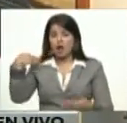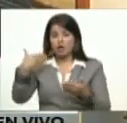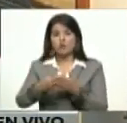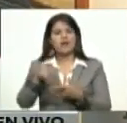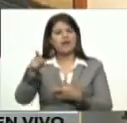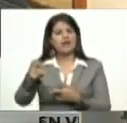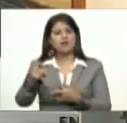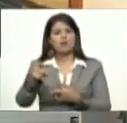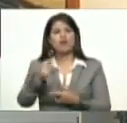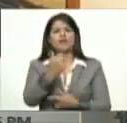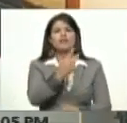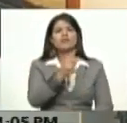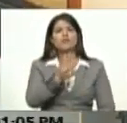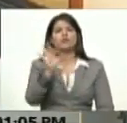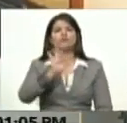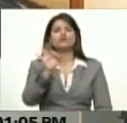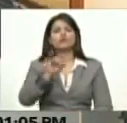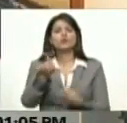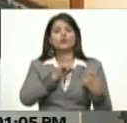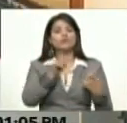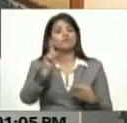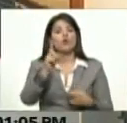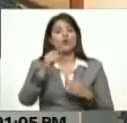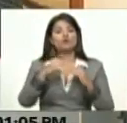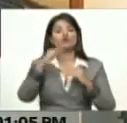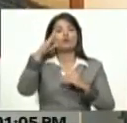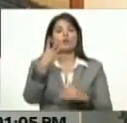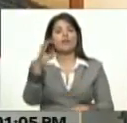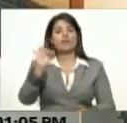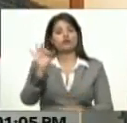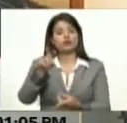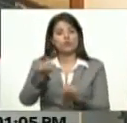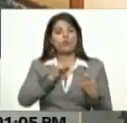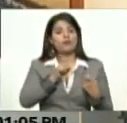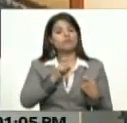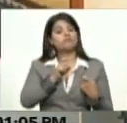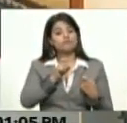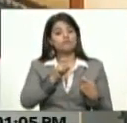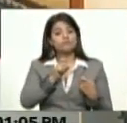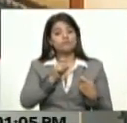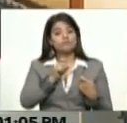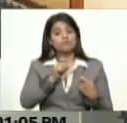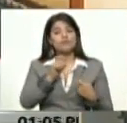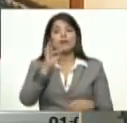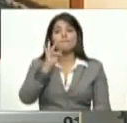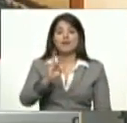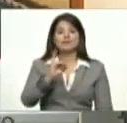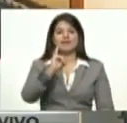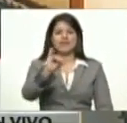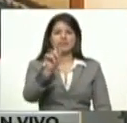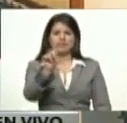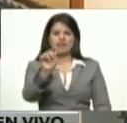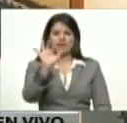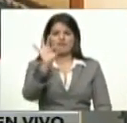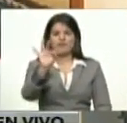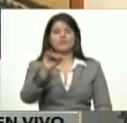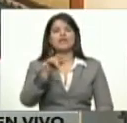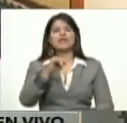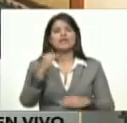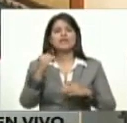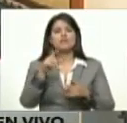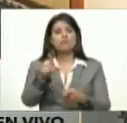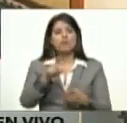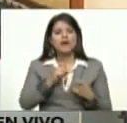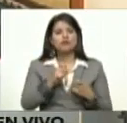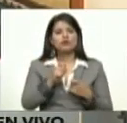no va a ser del 34%, sino del 40%. Así como el ITF, el impuesto de las